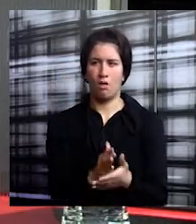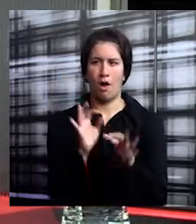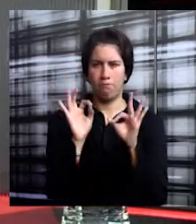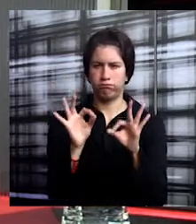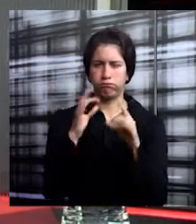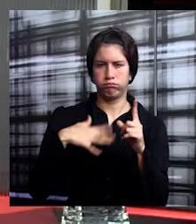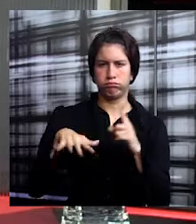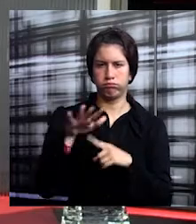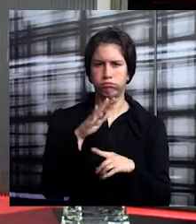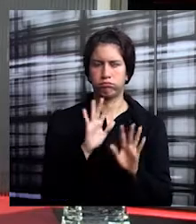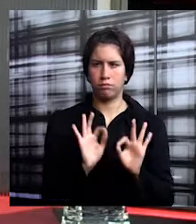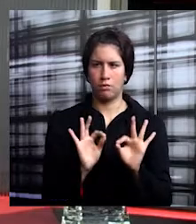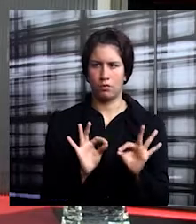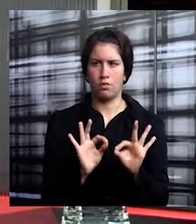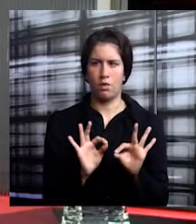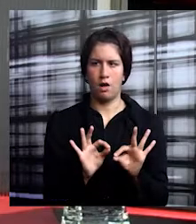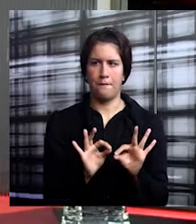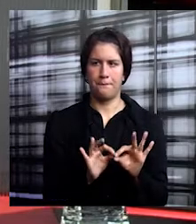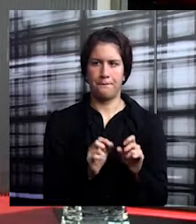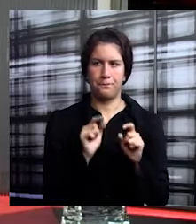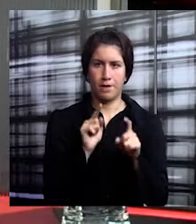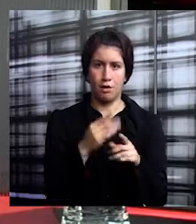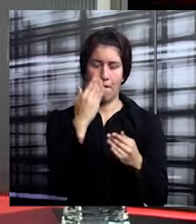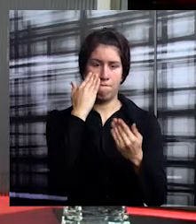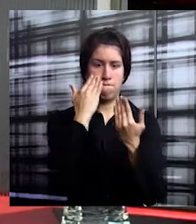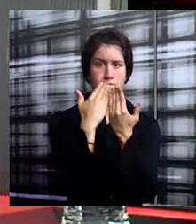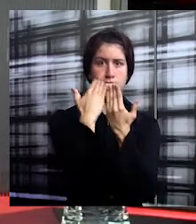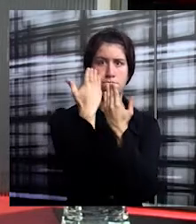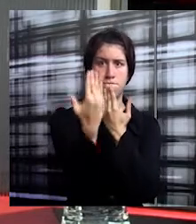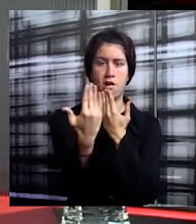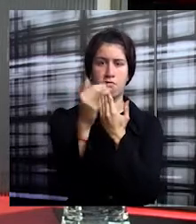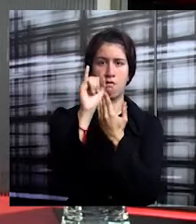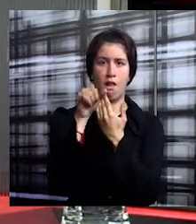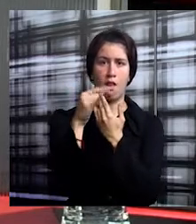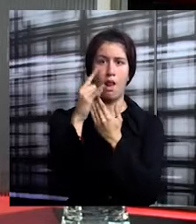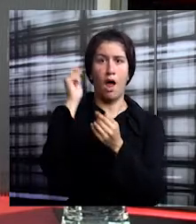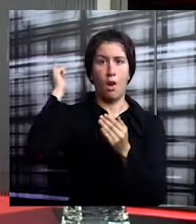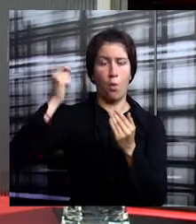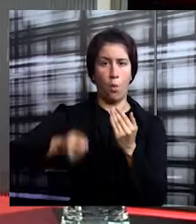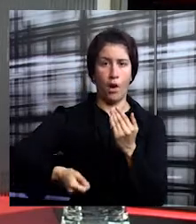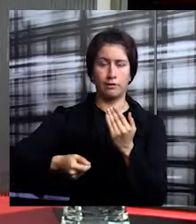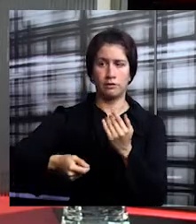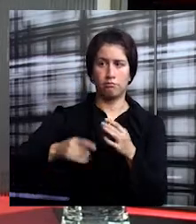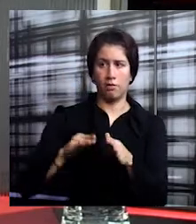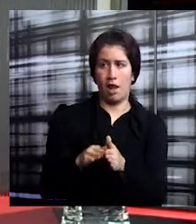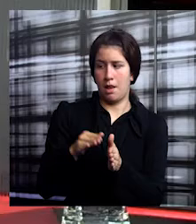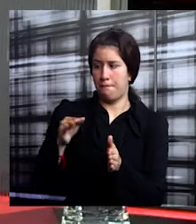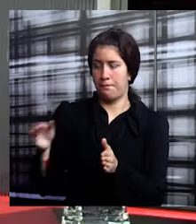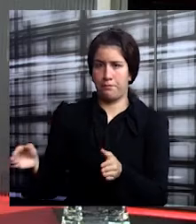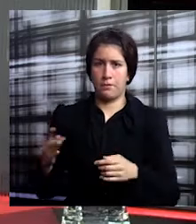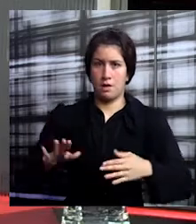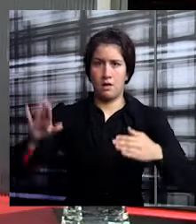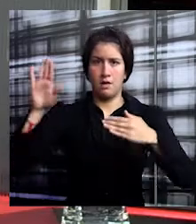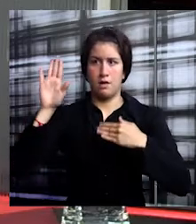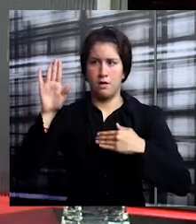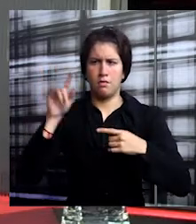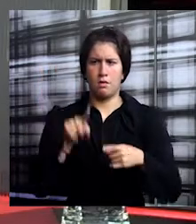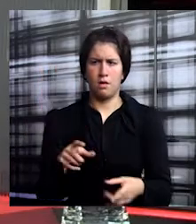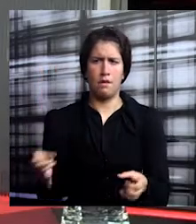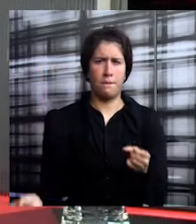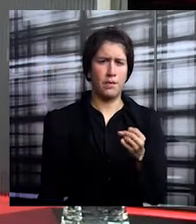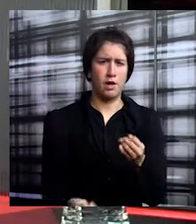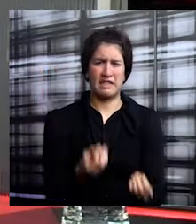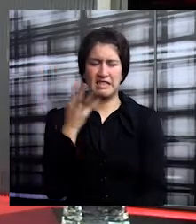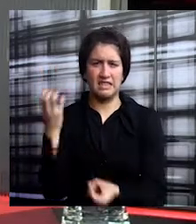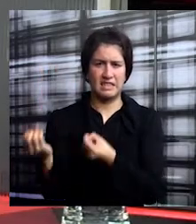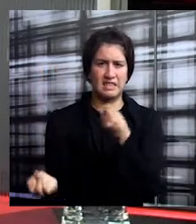estrado acusados de los más graves delitos, incendio con fin de alterar la paz social, incendio de bienes indispensables como